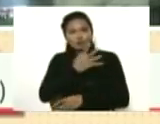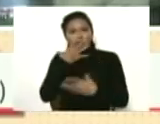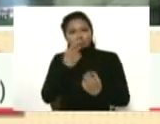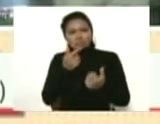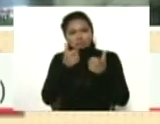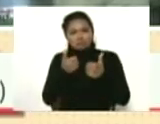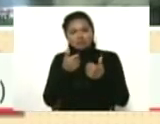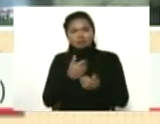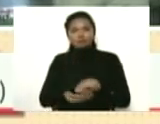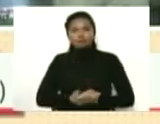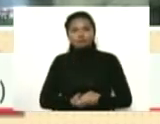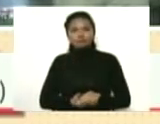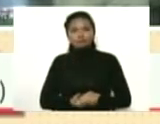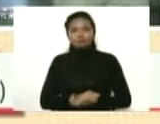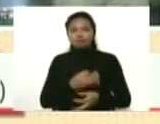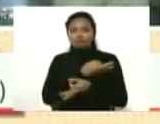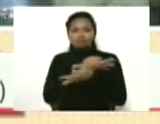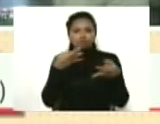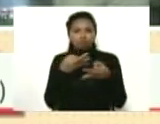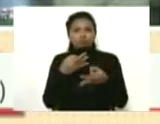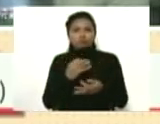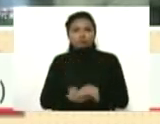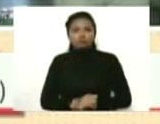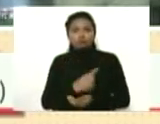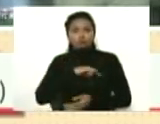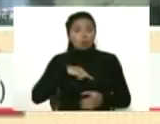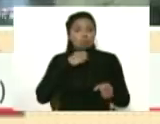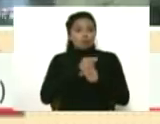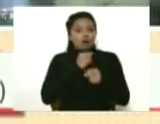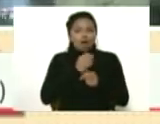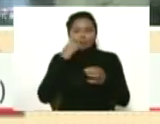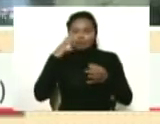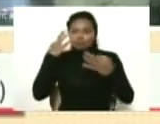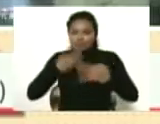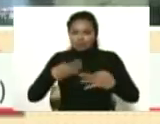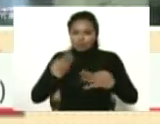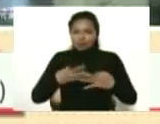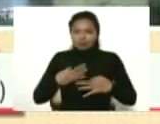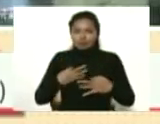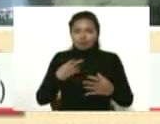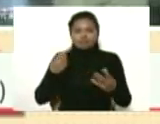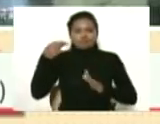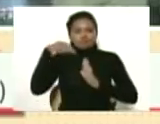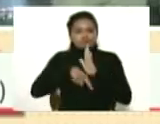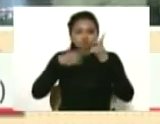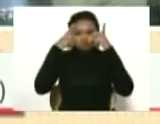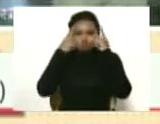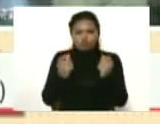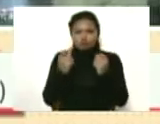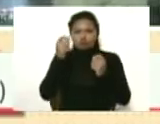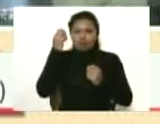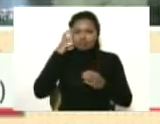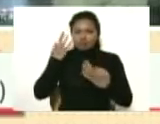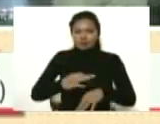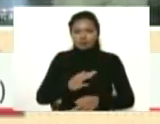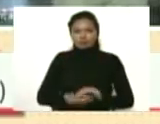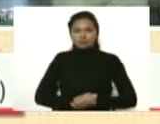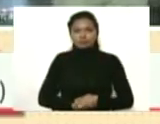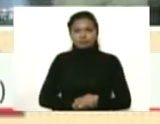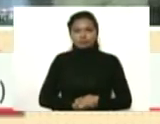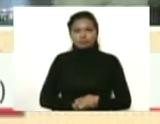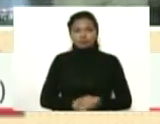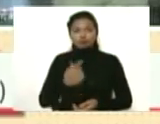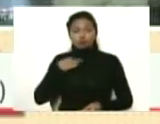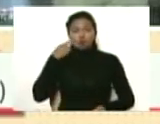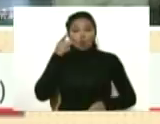bien, excelente. Hemos trabajado muy en serio, muy profesionalmente. He dado